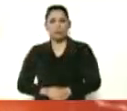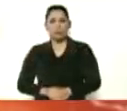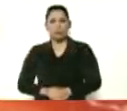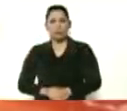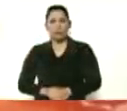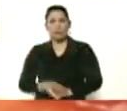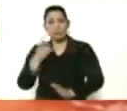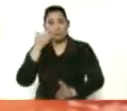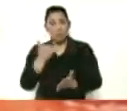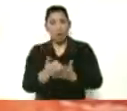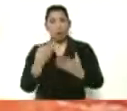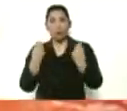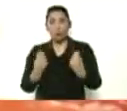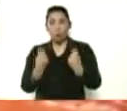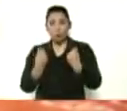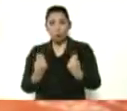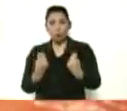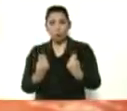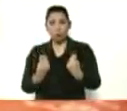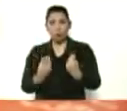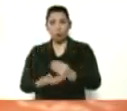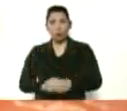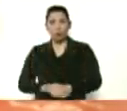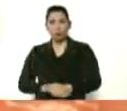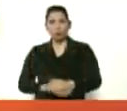Veamos cómo